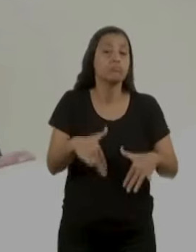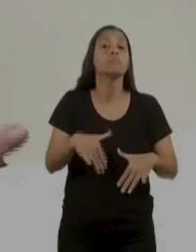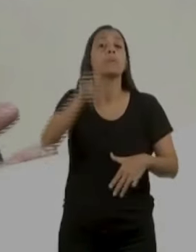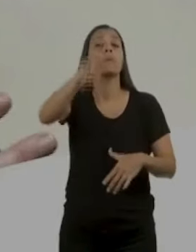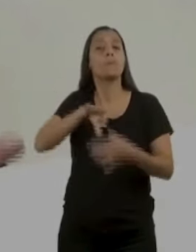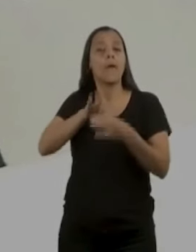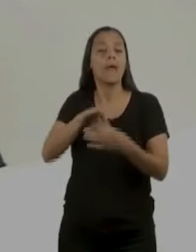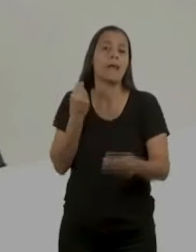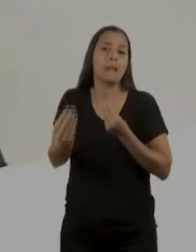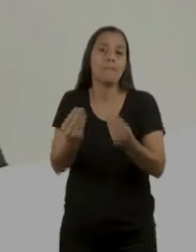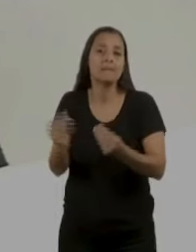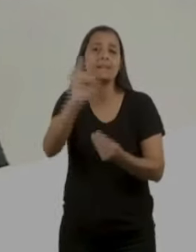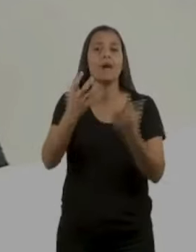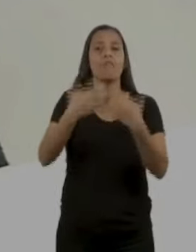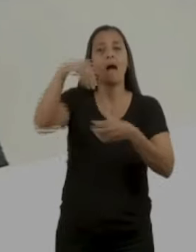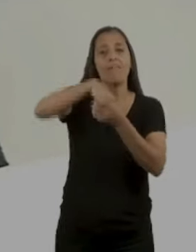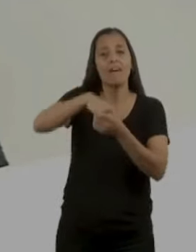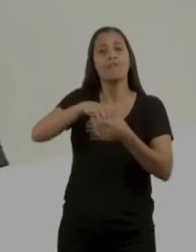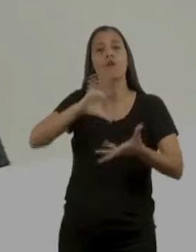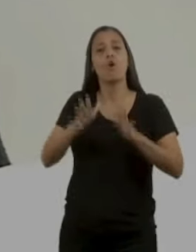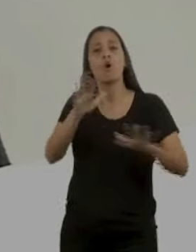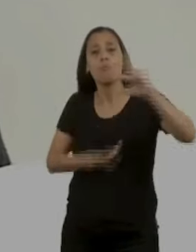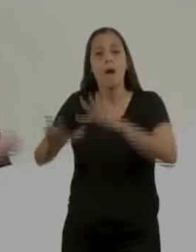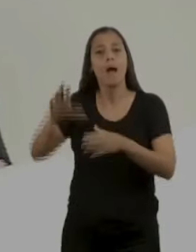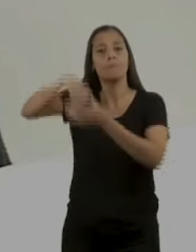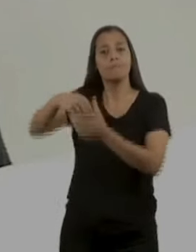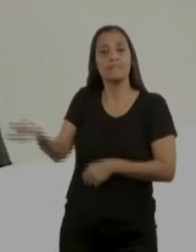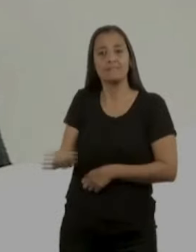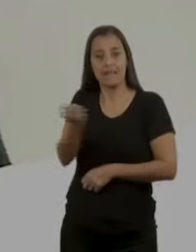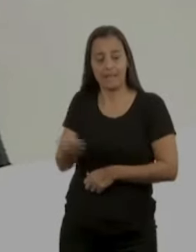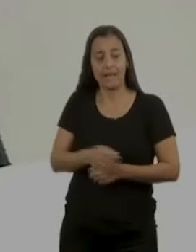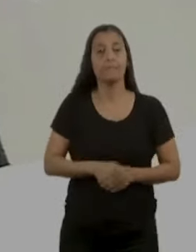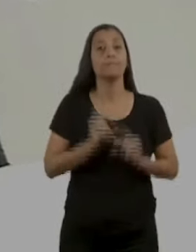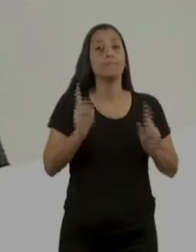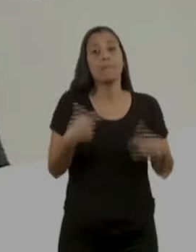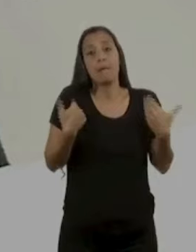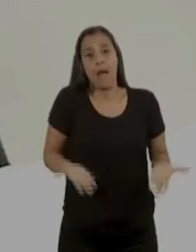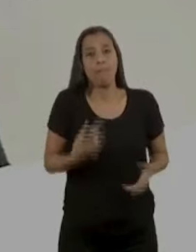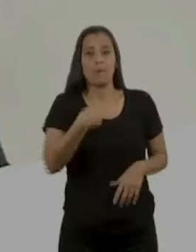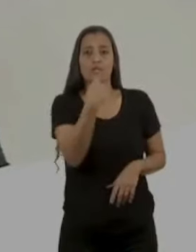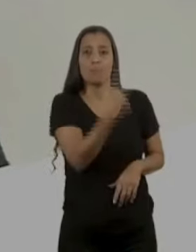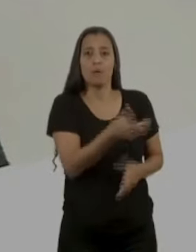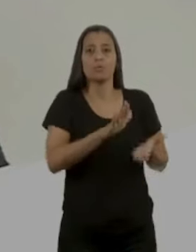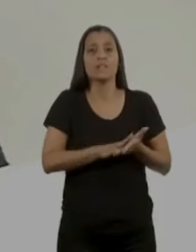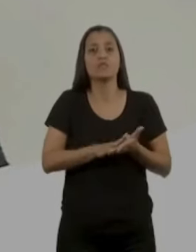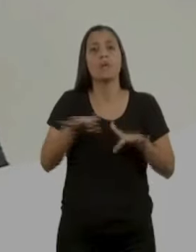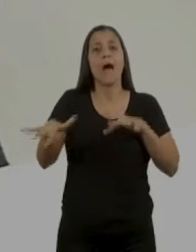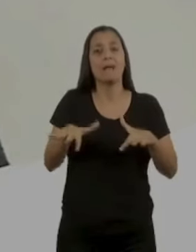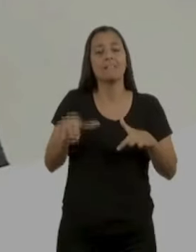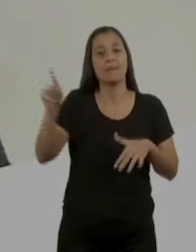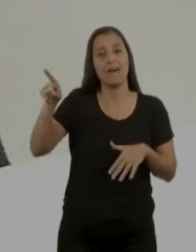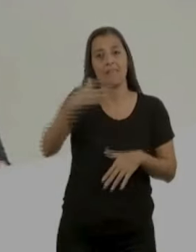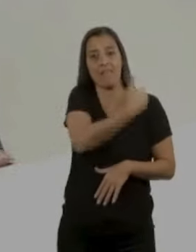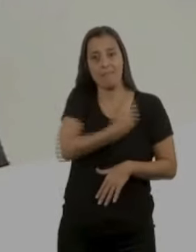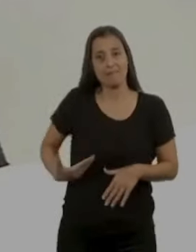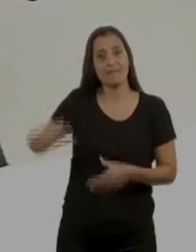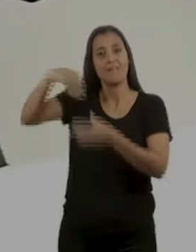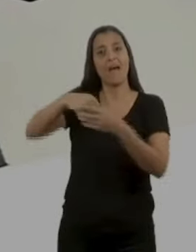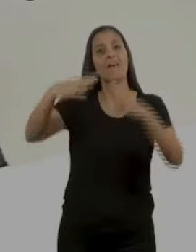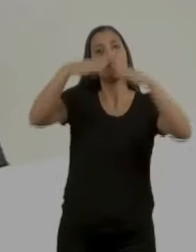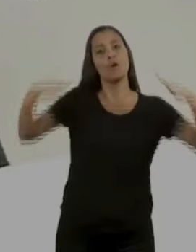y con el funcionamiento del sistema sindical y aprovecho para preguntarte por la agenda del presidente en Olivos ya que